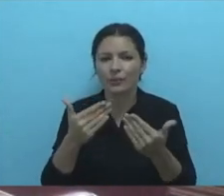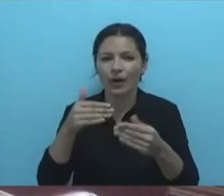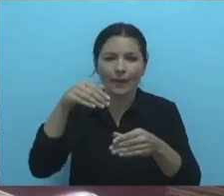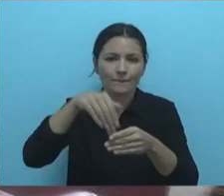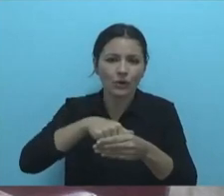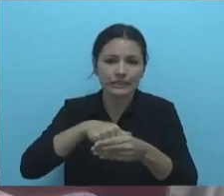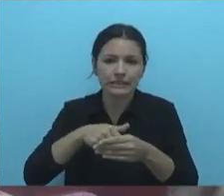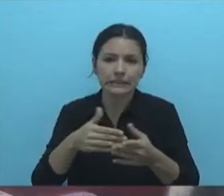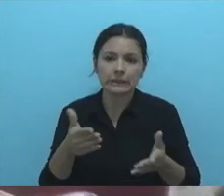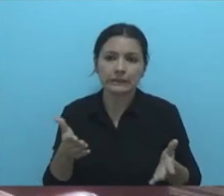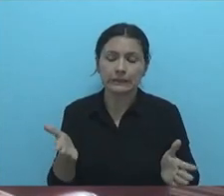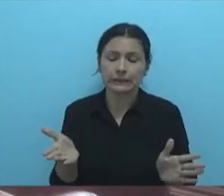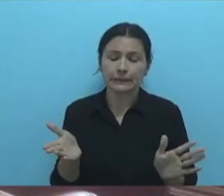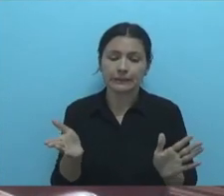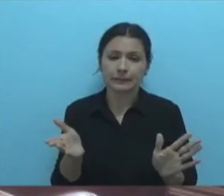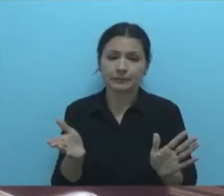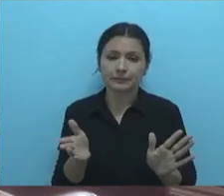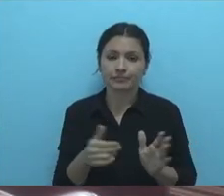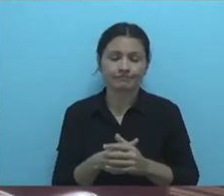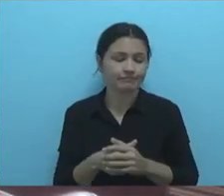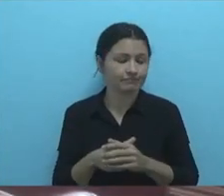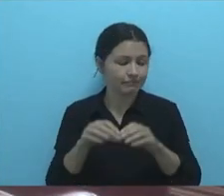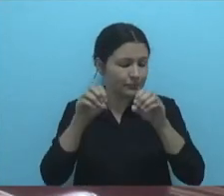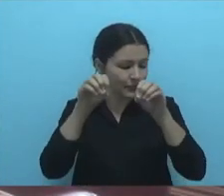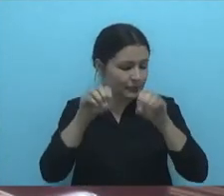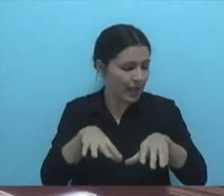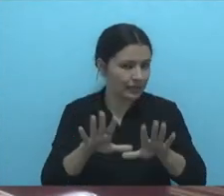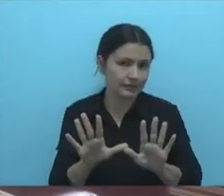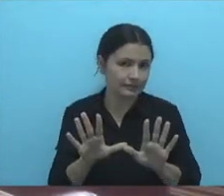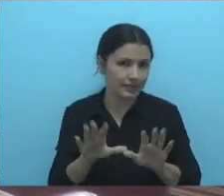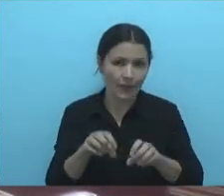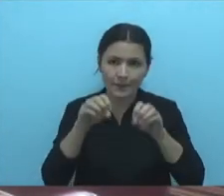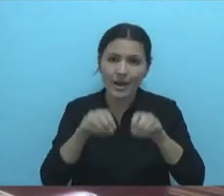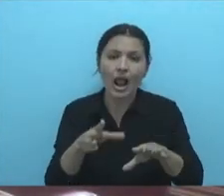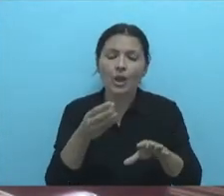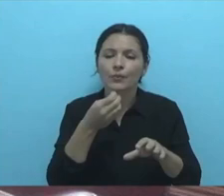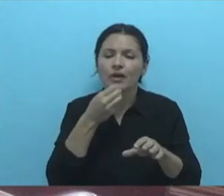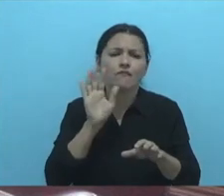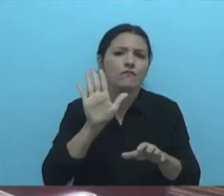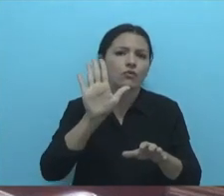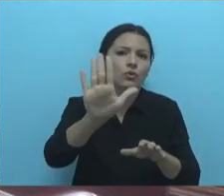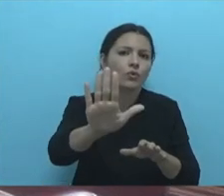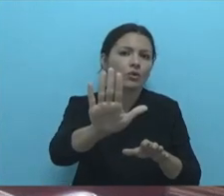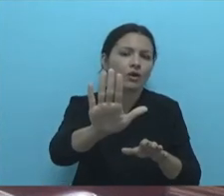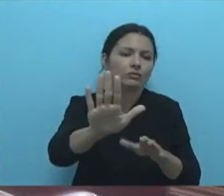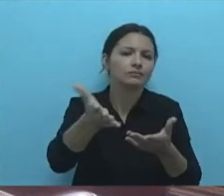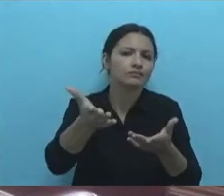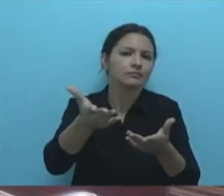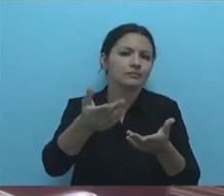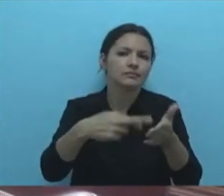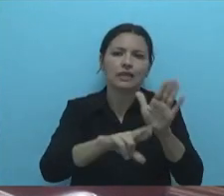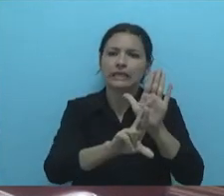como antecedente nefasto porque abre la puerta a que una simple